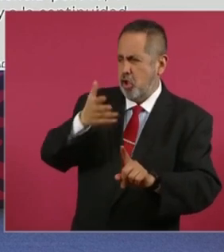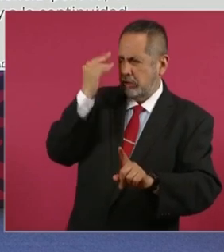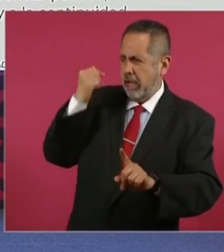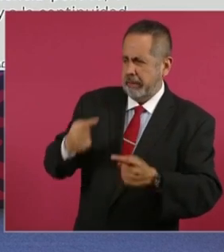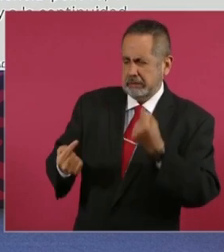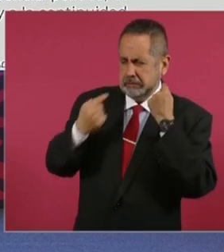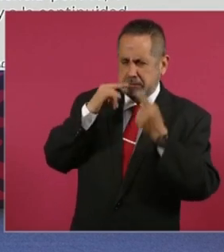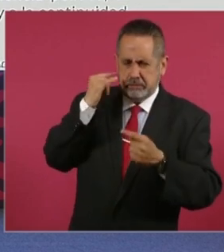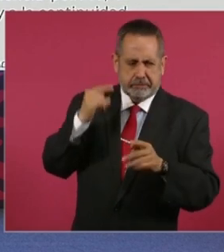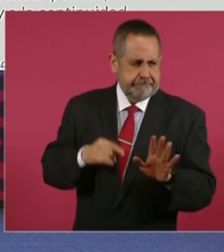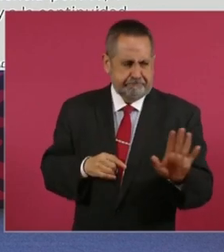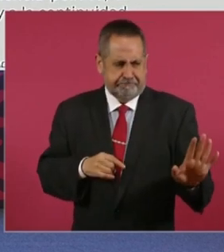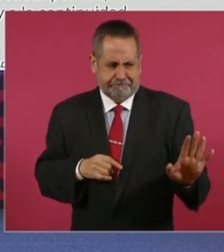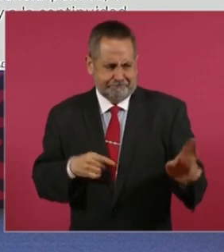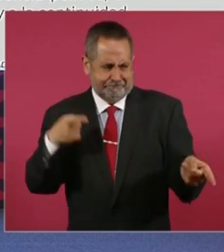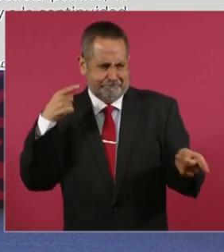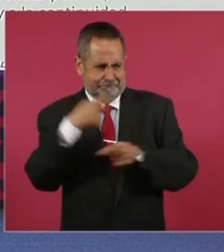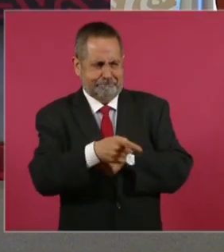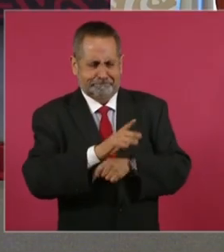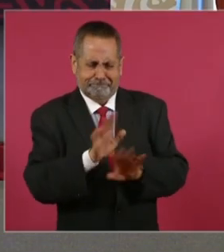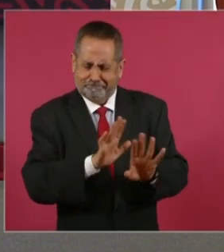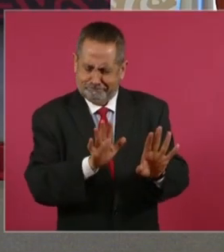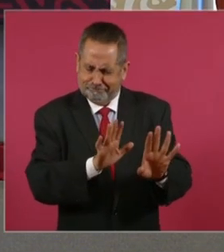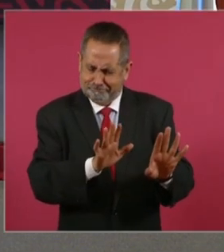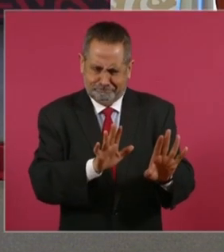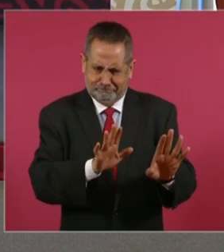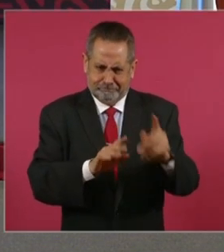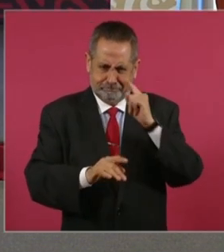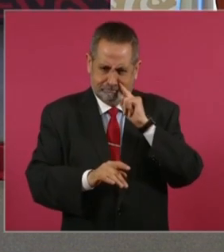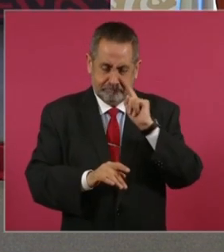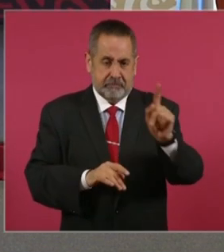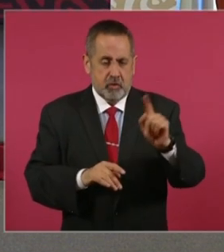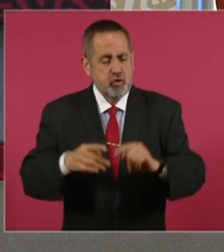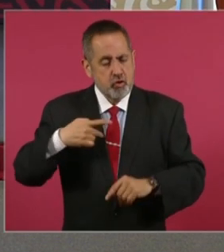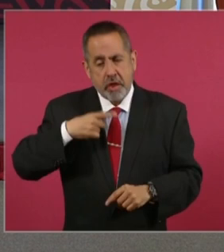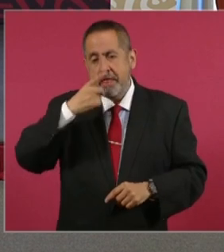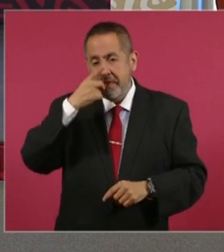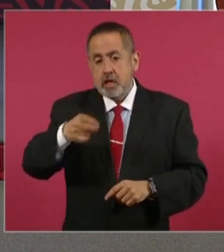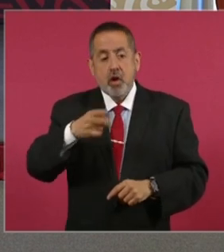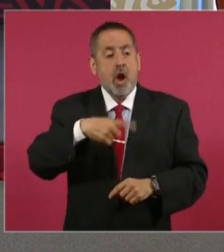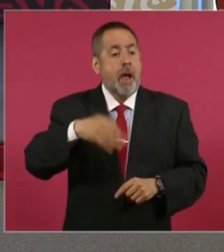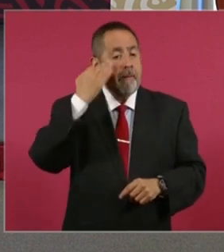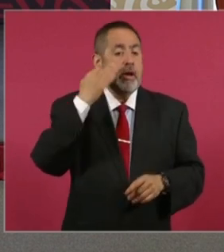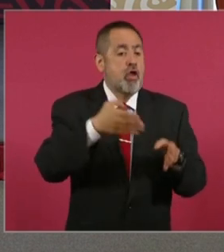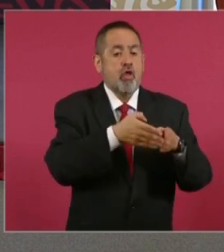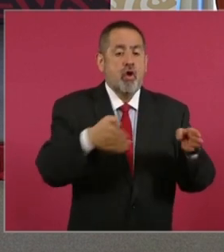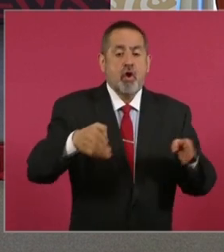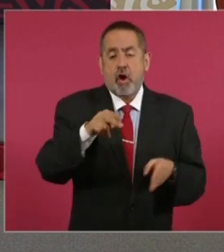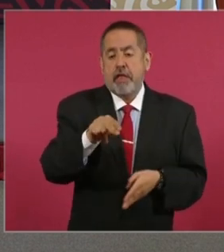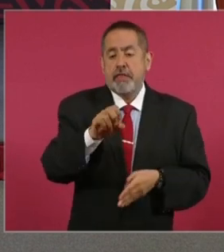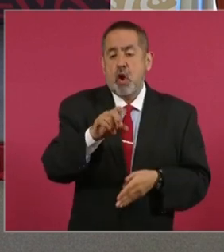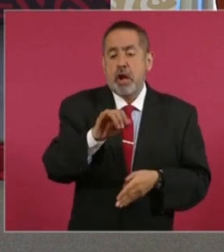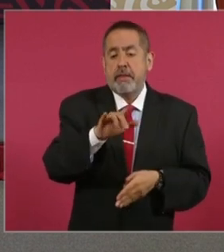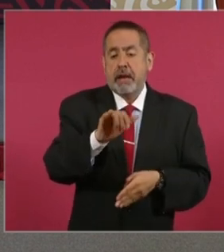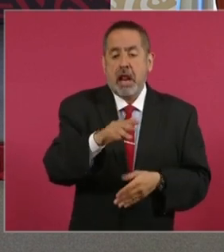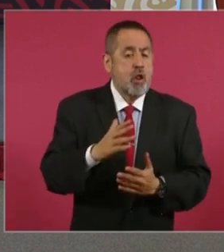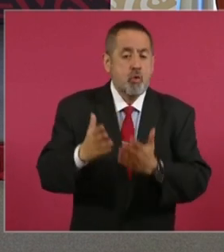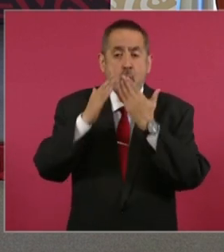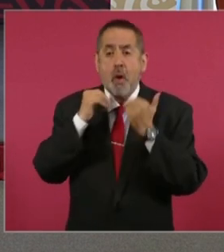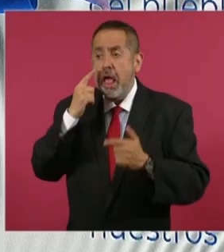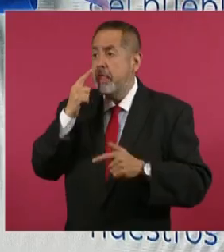insultar, no estoy insultando, sostengo que todo el periodo neoliberal… No hubo democracia,